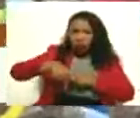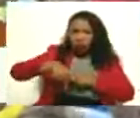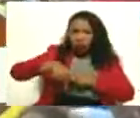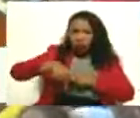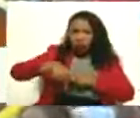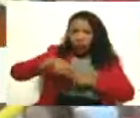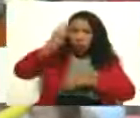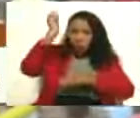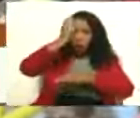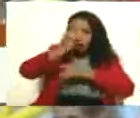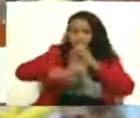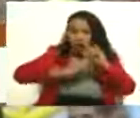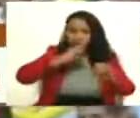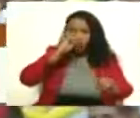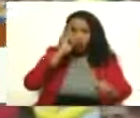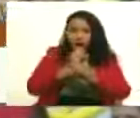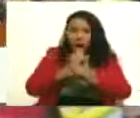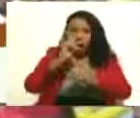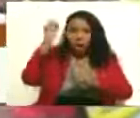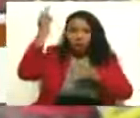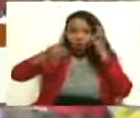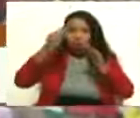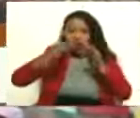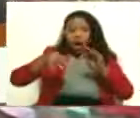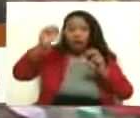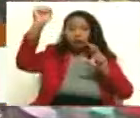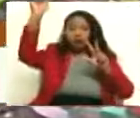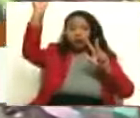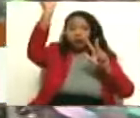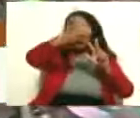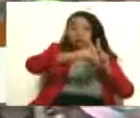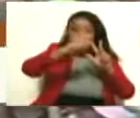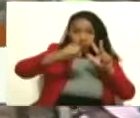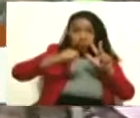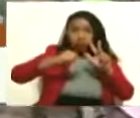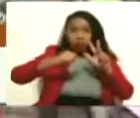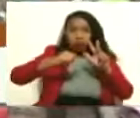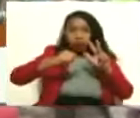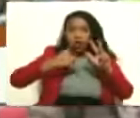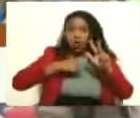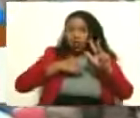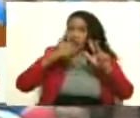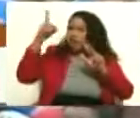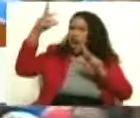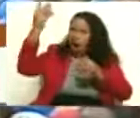de la Corte Internacional de Justicia. La rechazamos, ¿no? O sea, la Corte